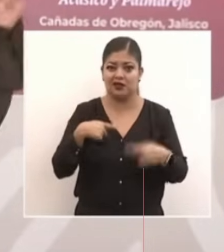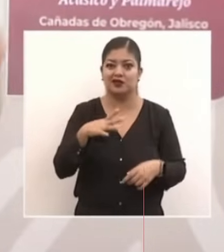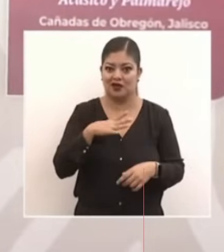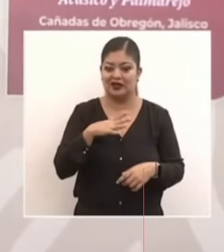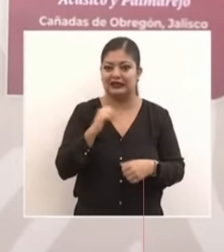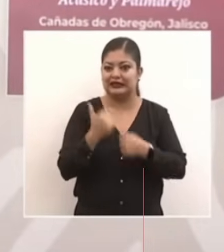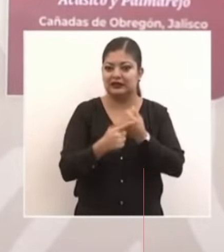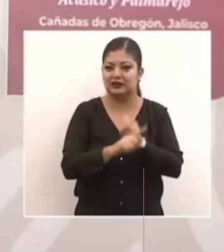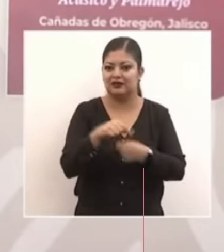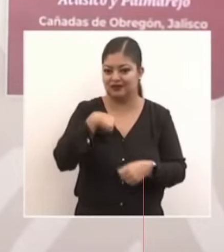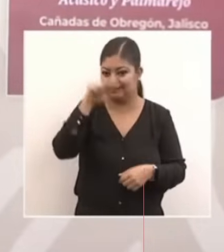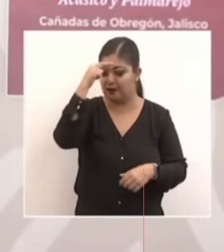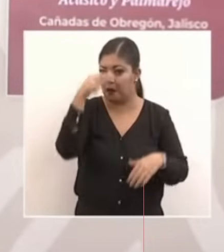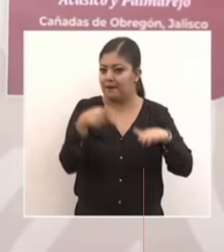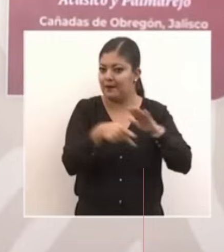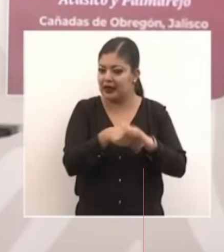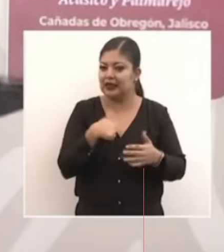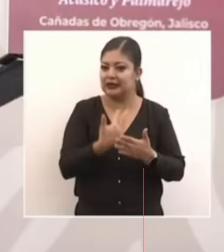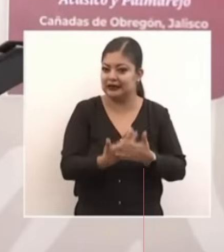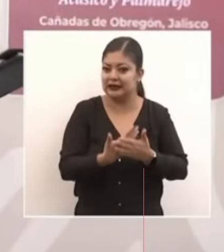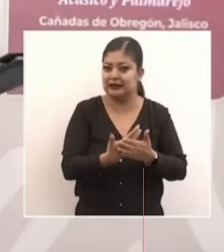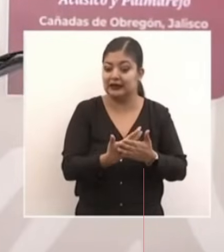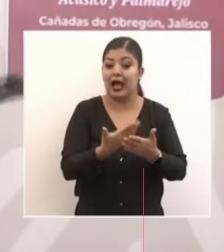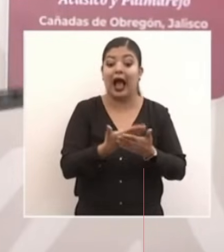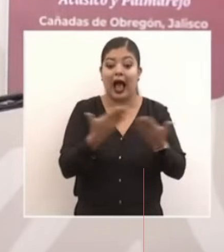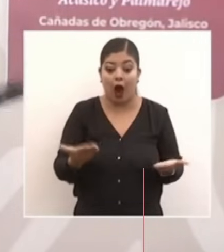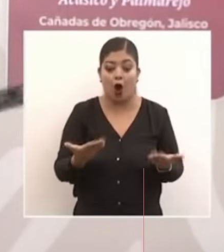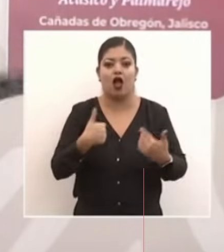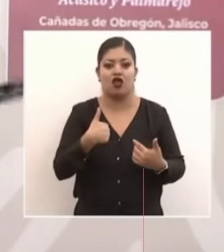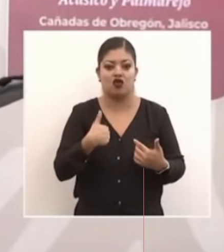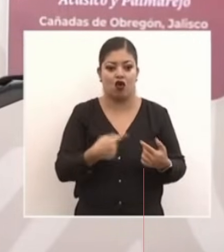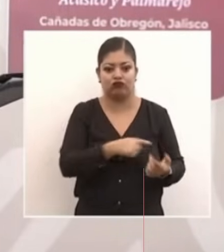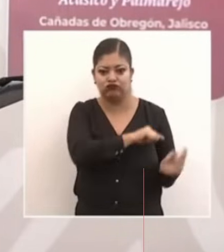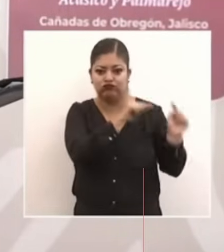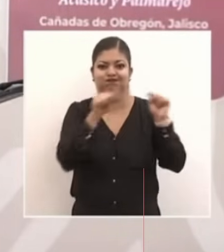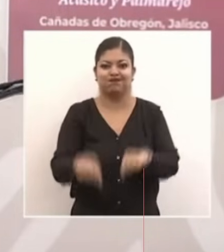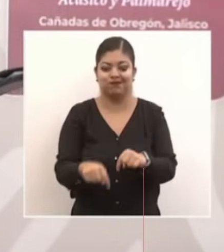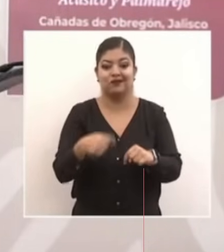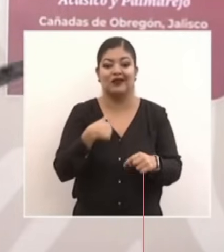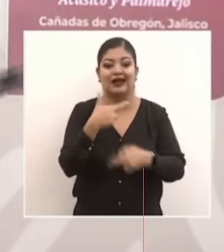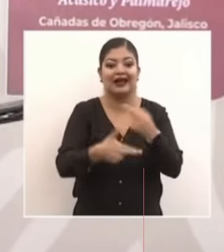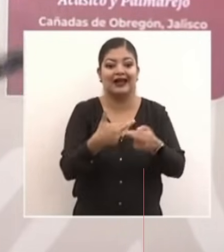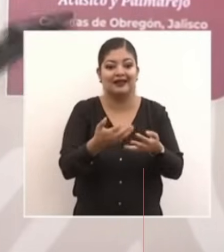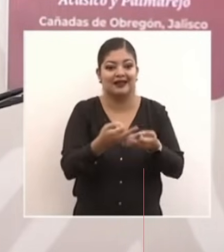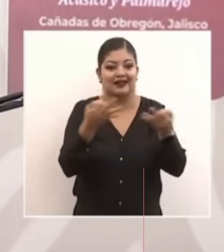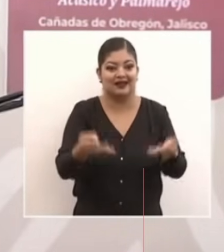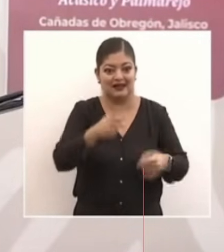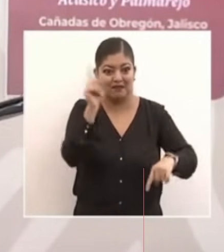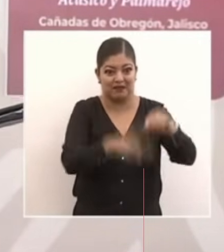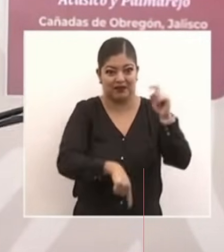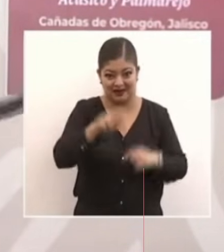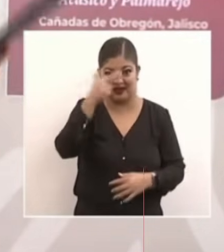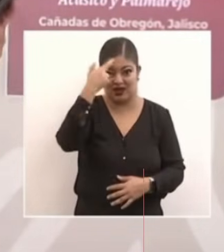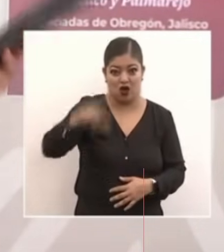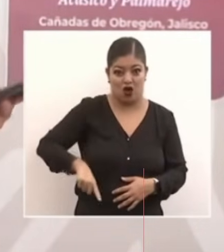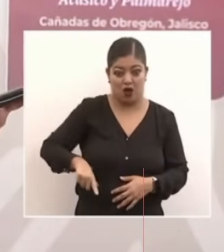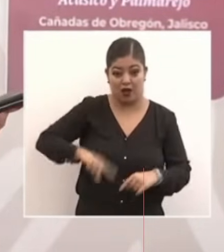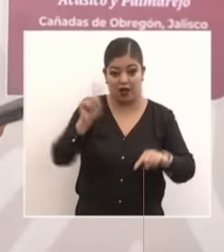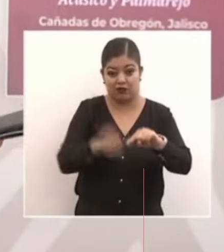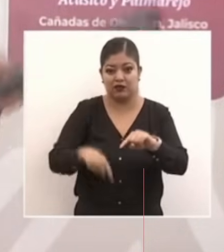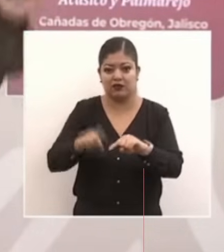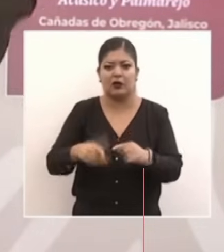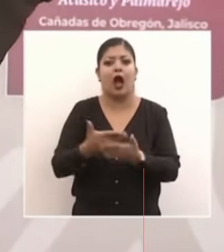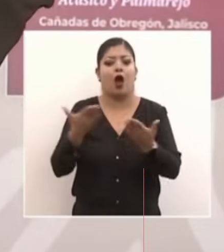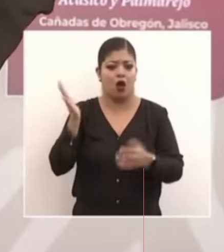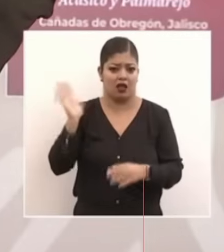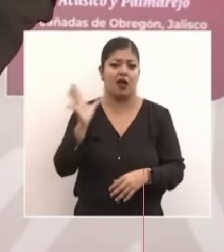pendiente y que yo había quedado con usted. El poder regresarle a la gente de estas comunidades las tierras que les habían quitado gobiernos anteriores, lo aprobó el